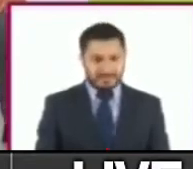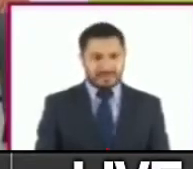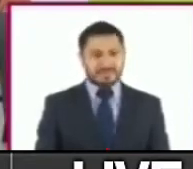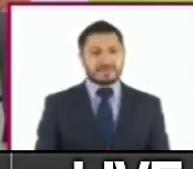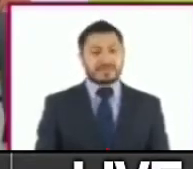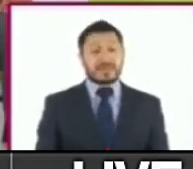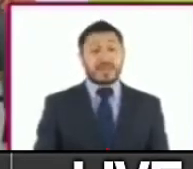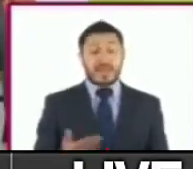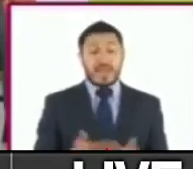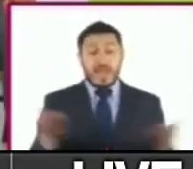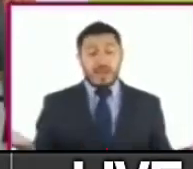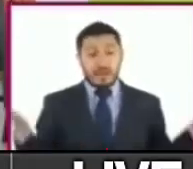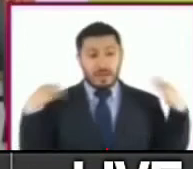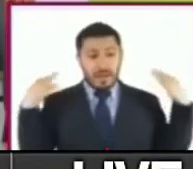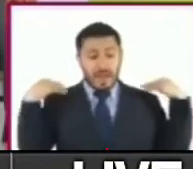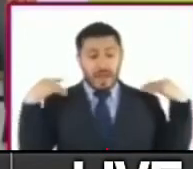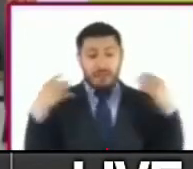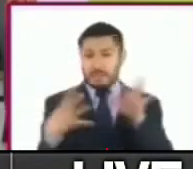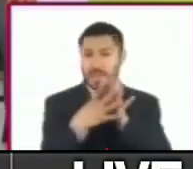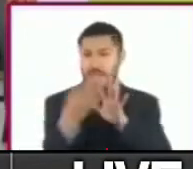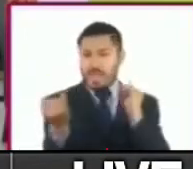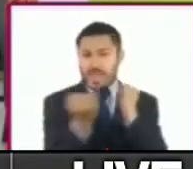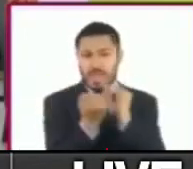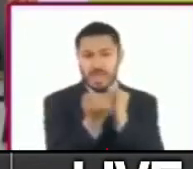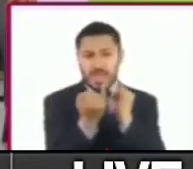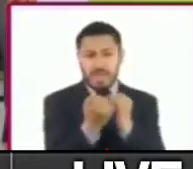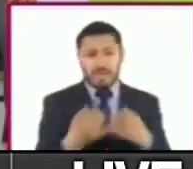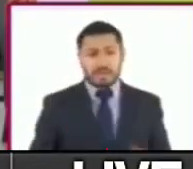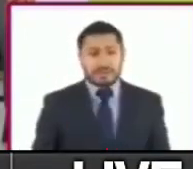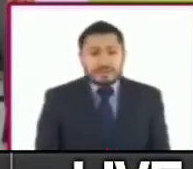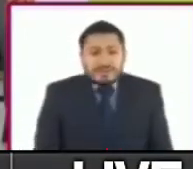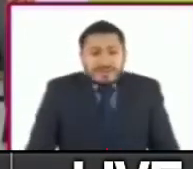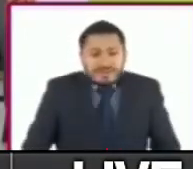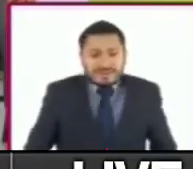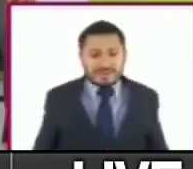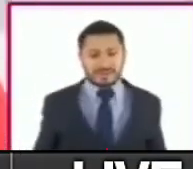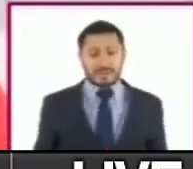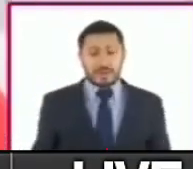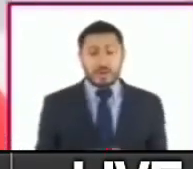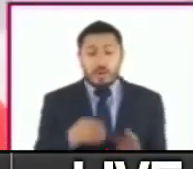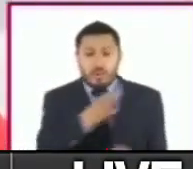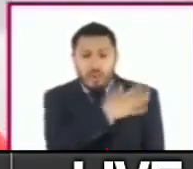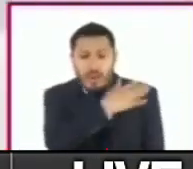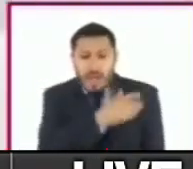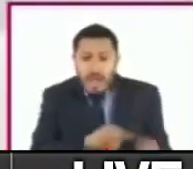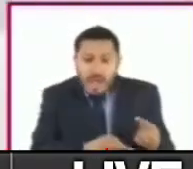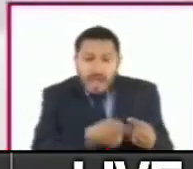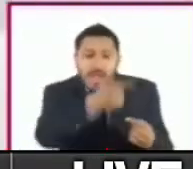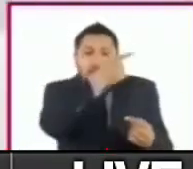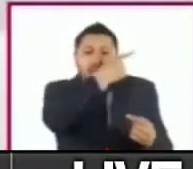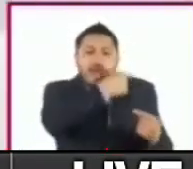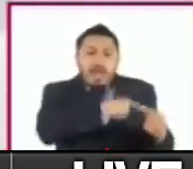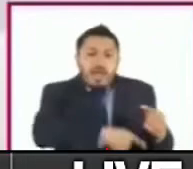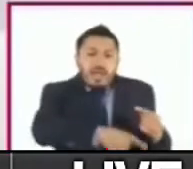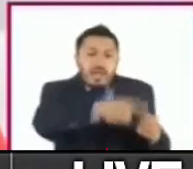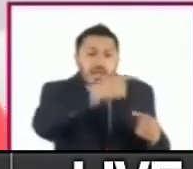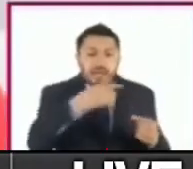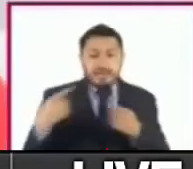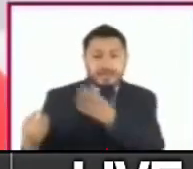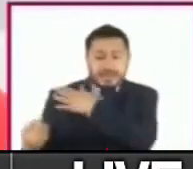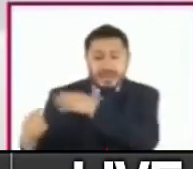hombros. Vamos a llevarlos hacia arriba y hacer giro hacia atrás. Que se sienta rico, como si nos diéramos